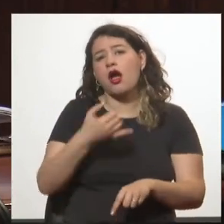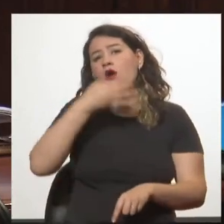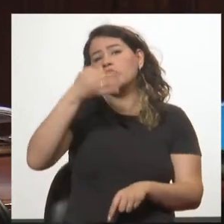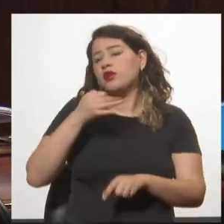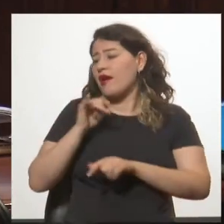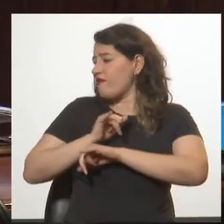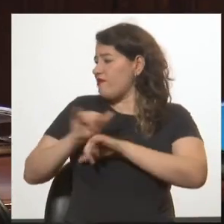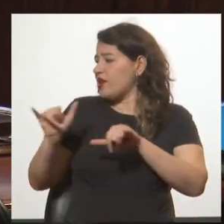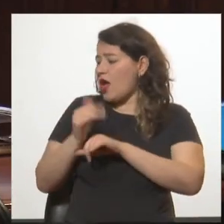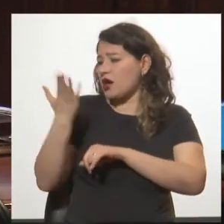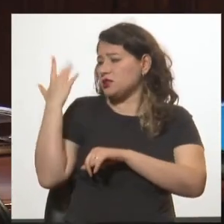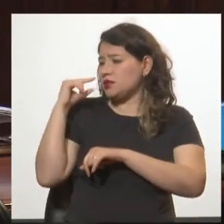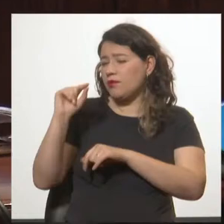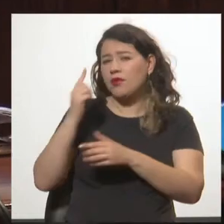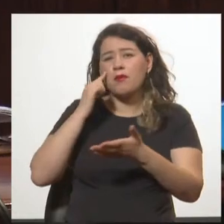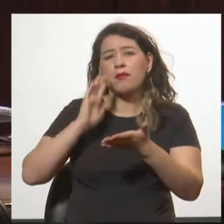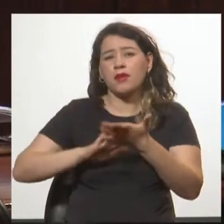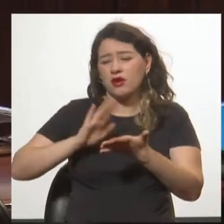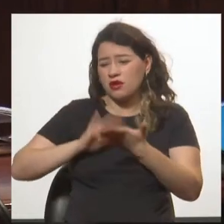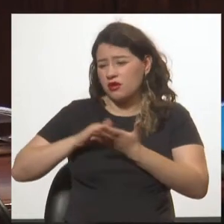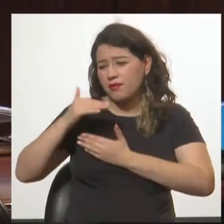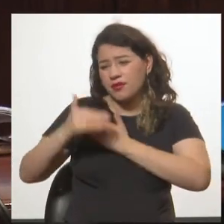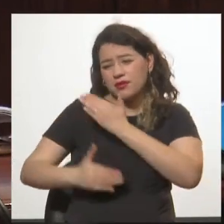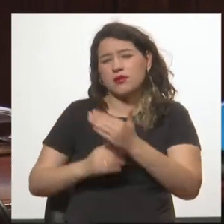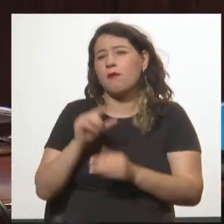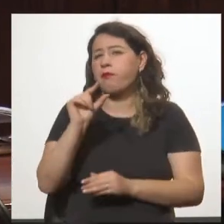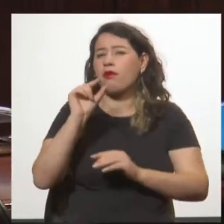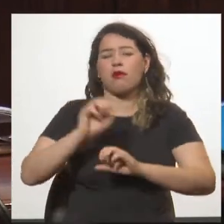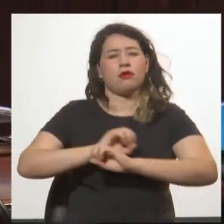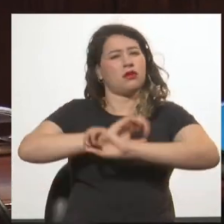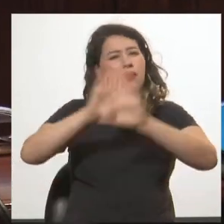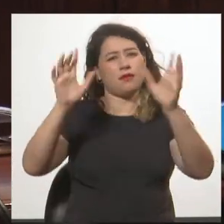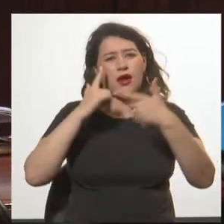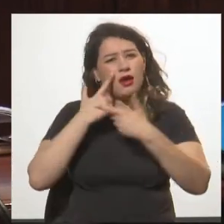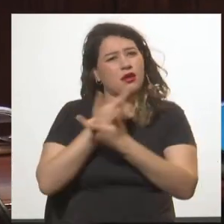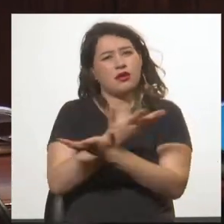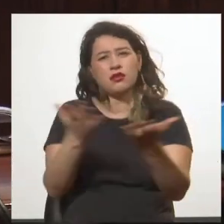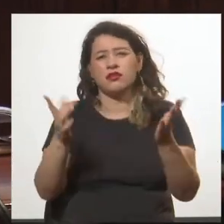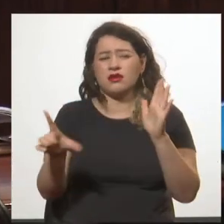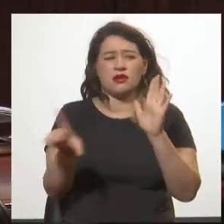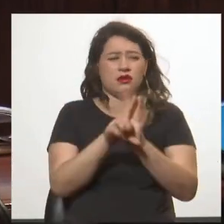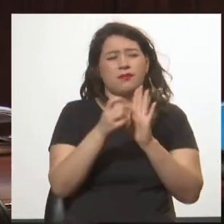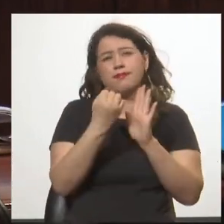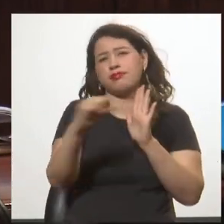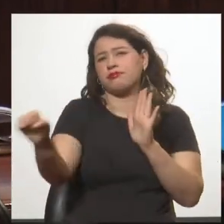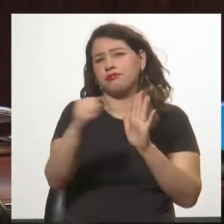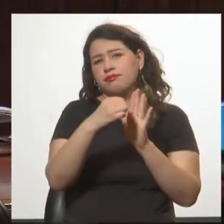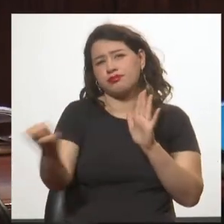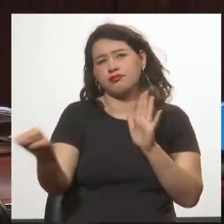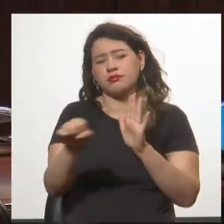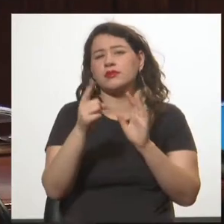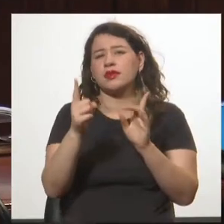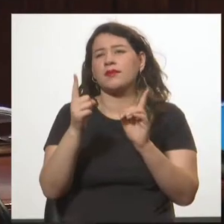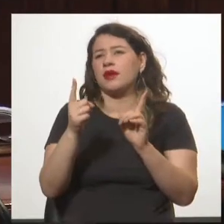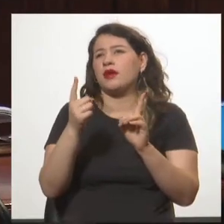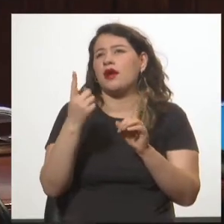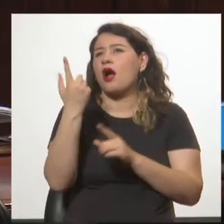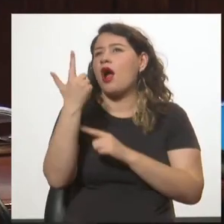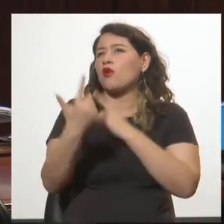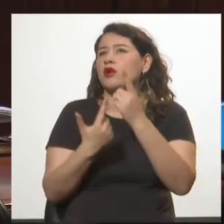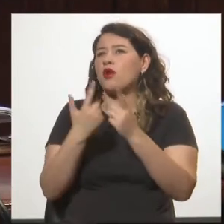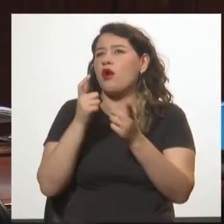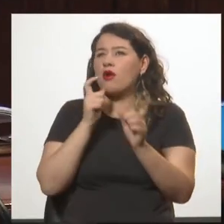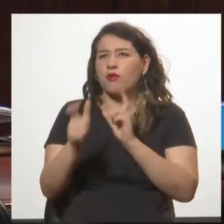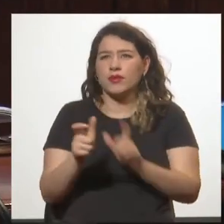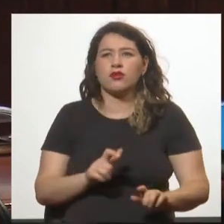recientemente que deja en evidencia procesos poco transparentes ilegalidades y desvíos injustificados